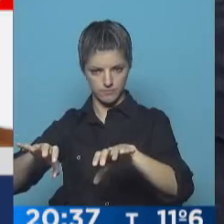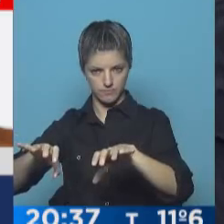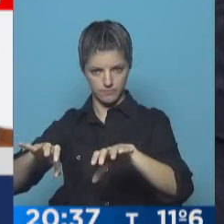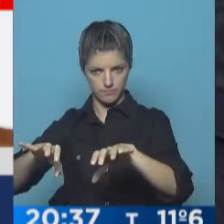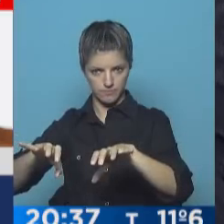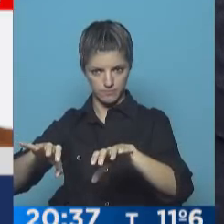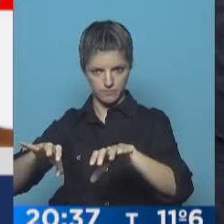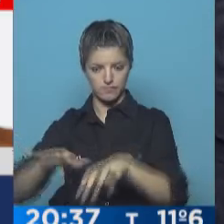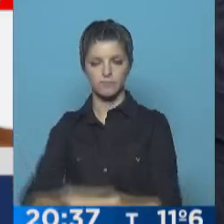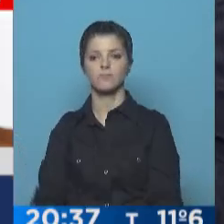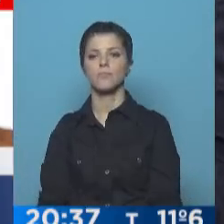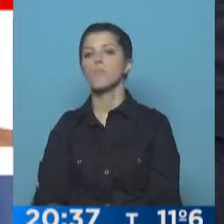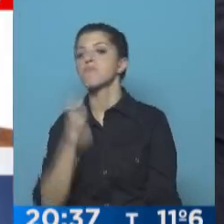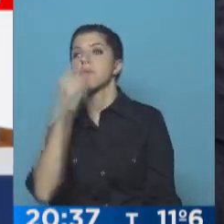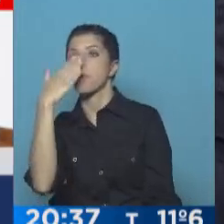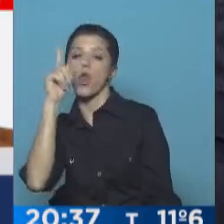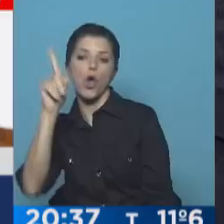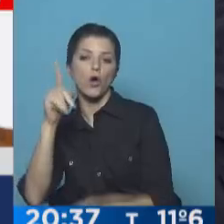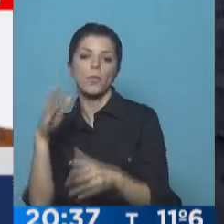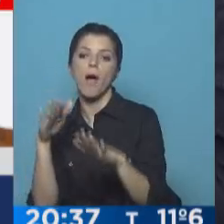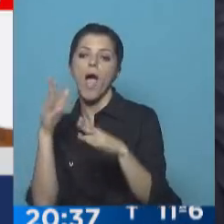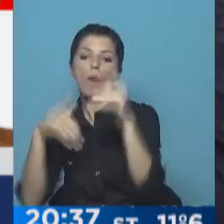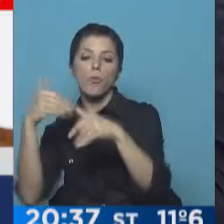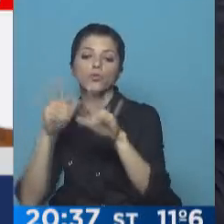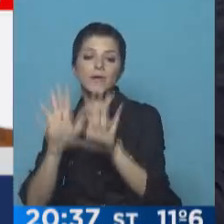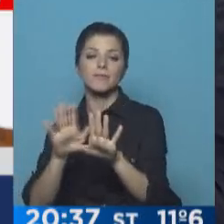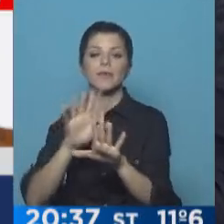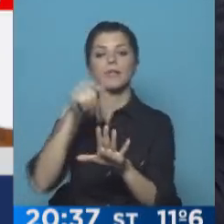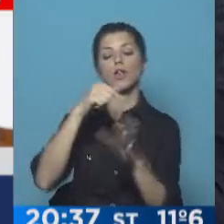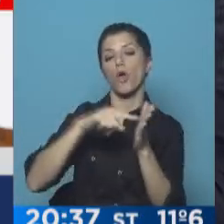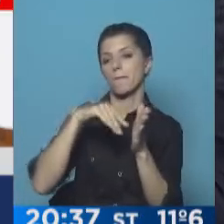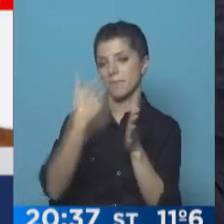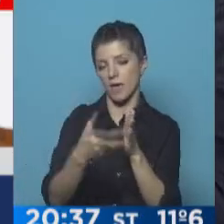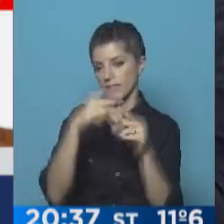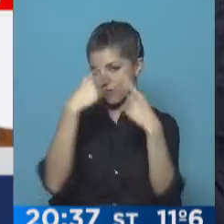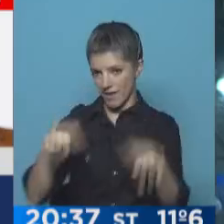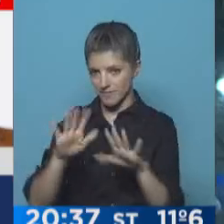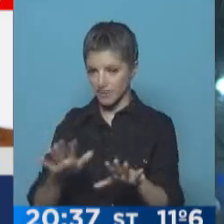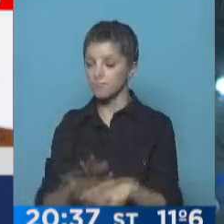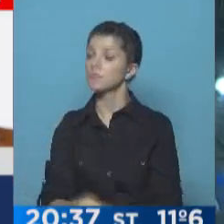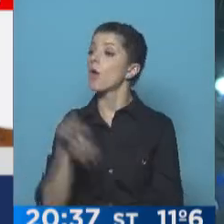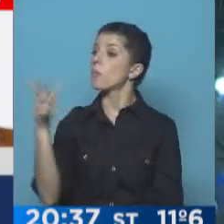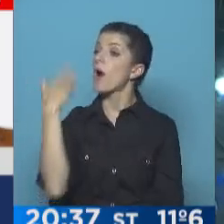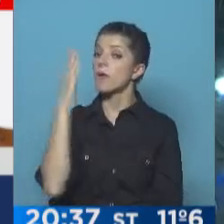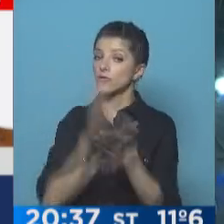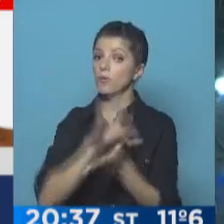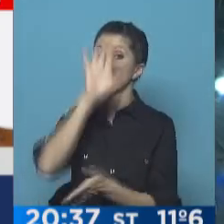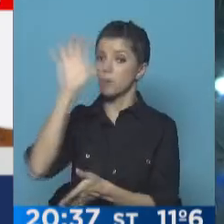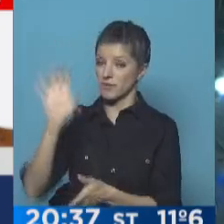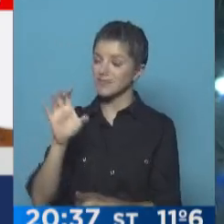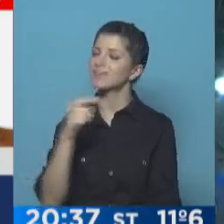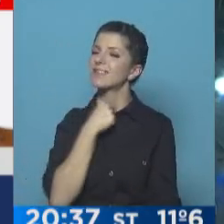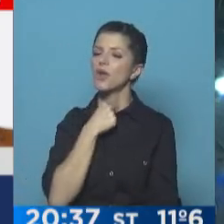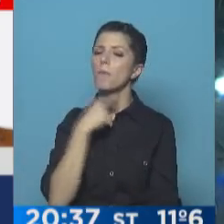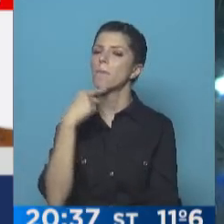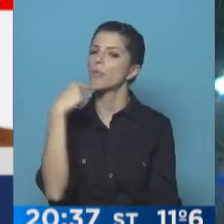que los condicionan. Los cordobeses lo harán a su manera y los votos bonaerenses lo harán a la suya. Justamente estás nombrando provincias. Me gustaría saber